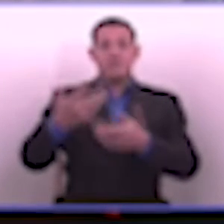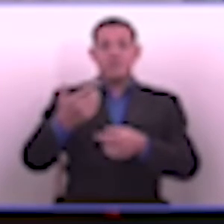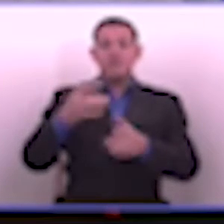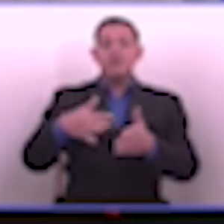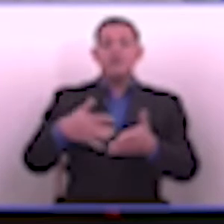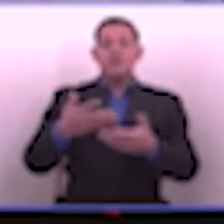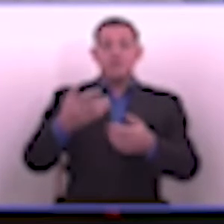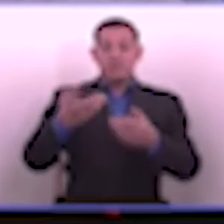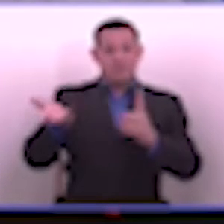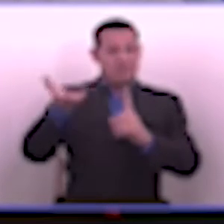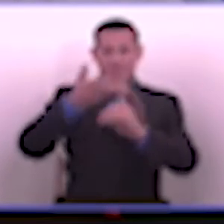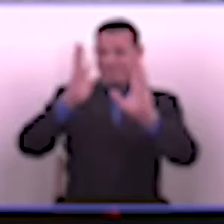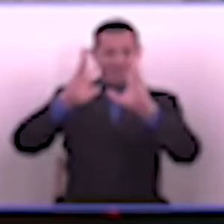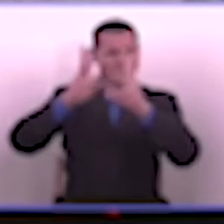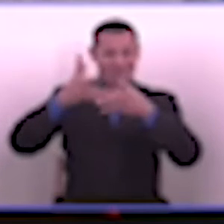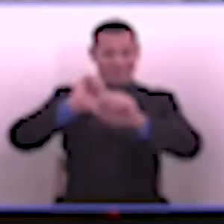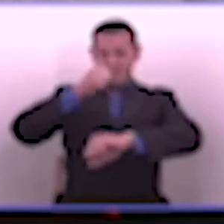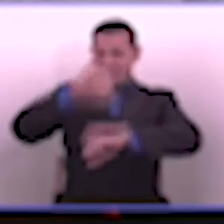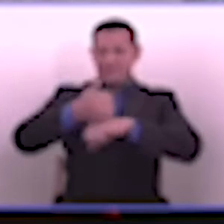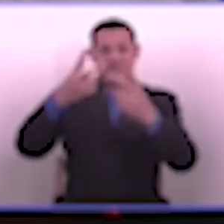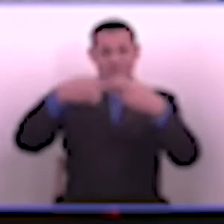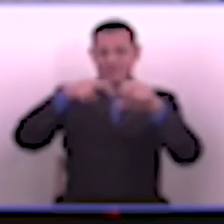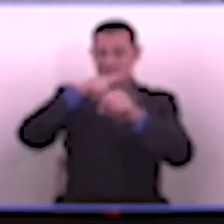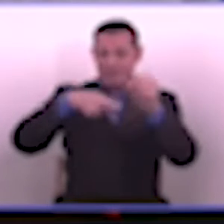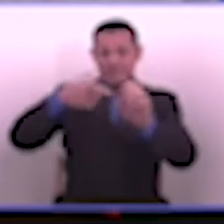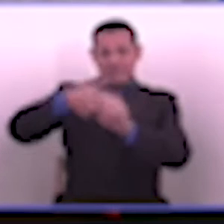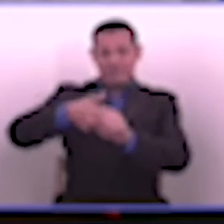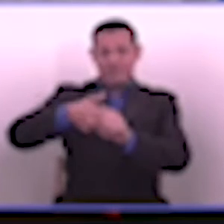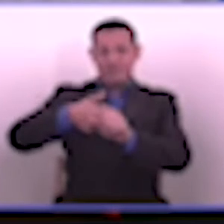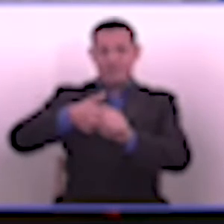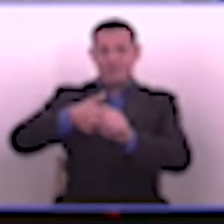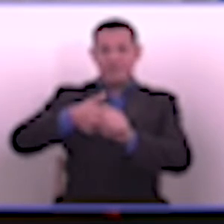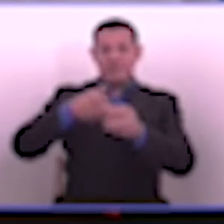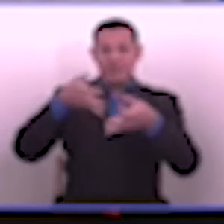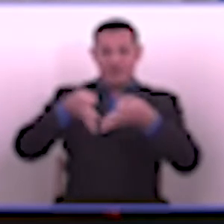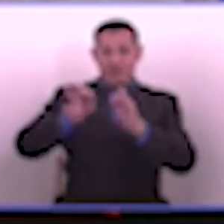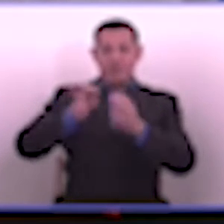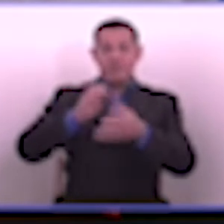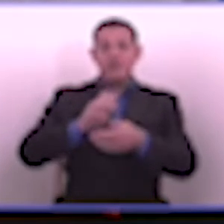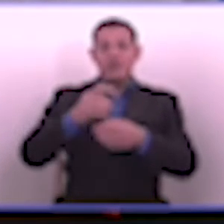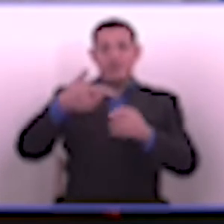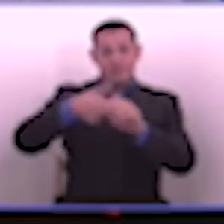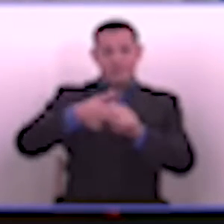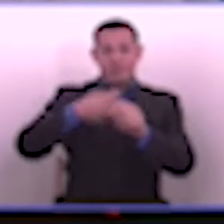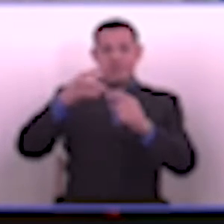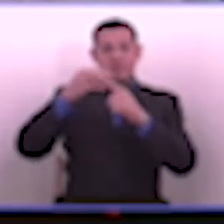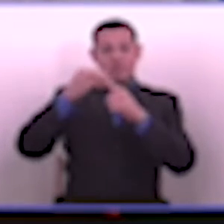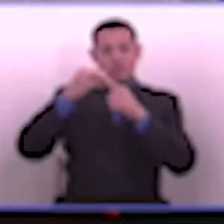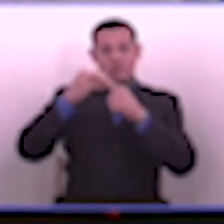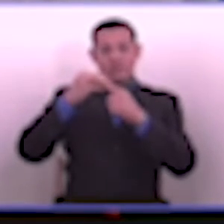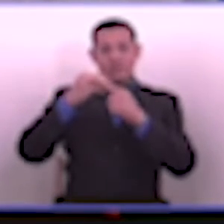van a quedar fijado los precios de los combustibles de la siguiente manera la gasolina superior